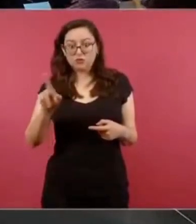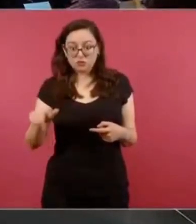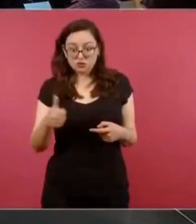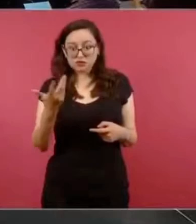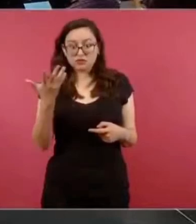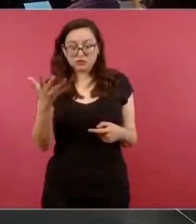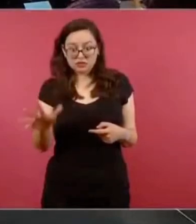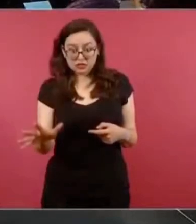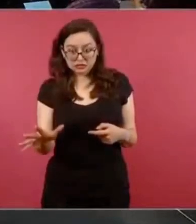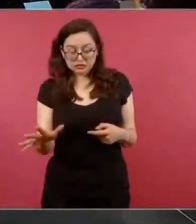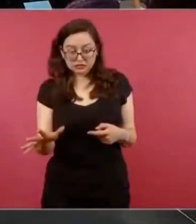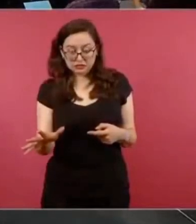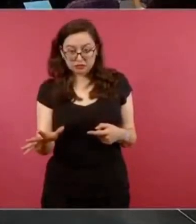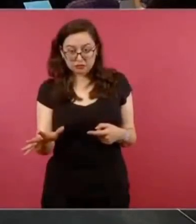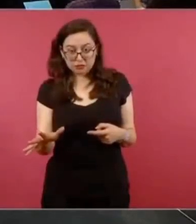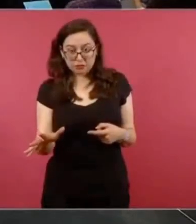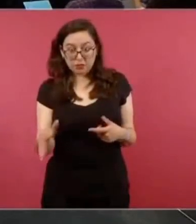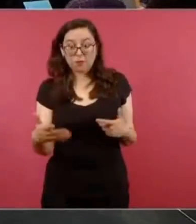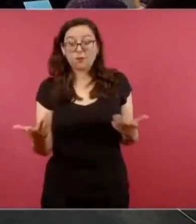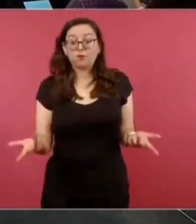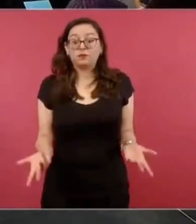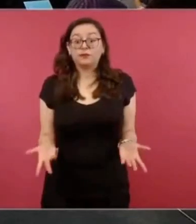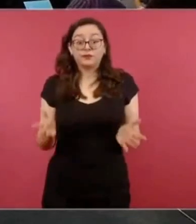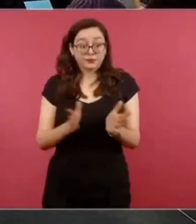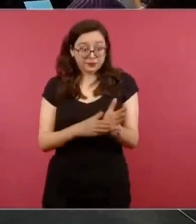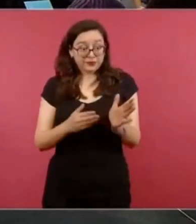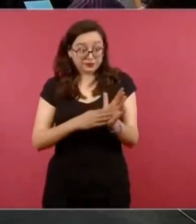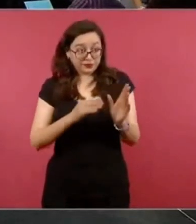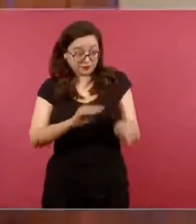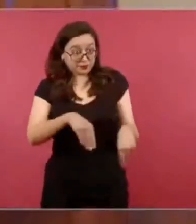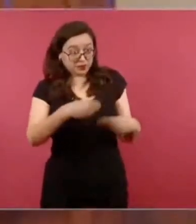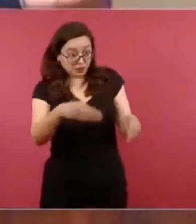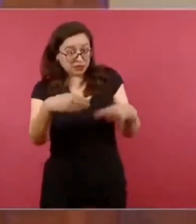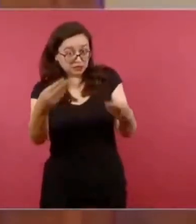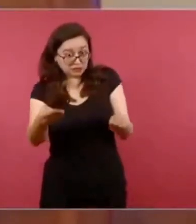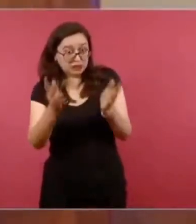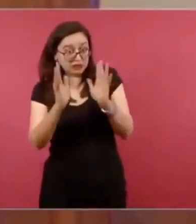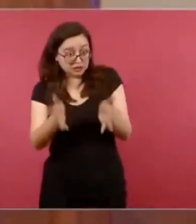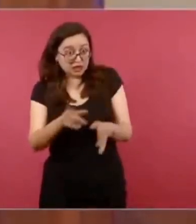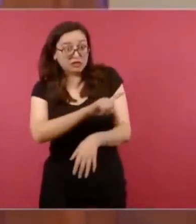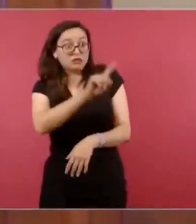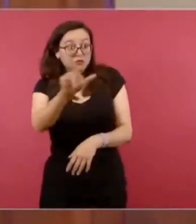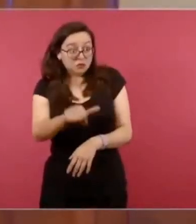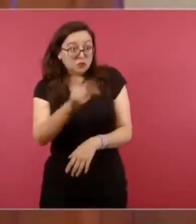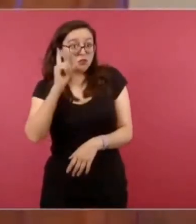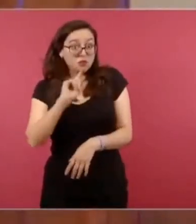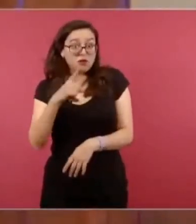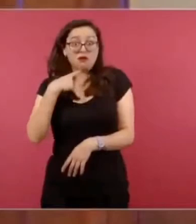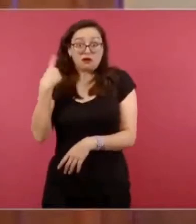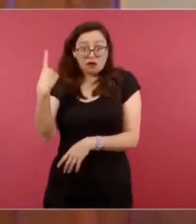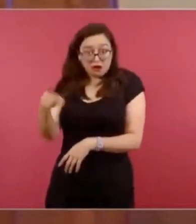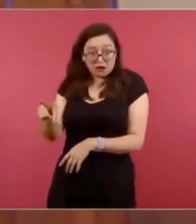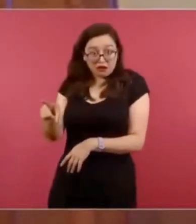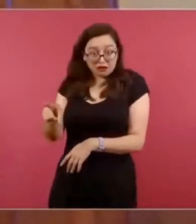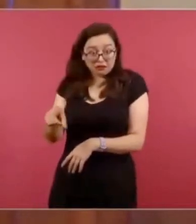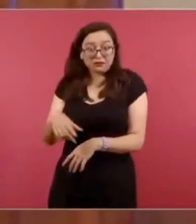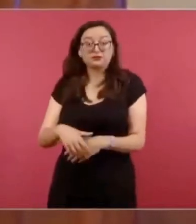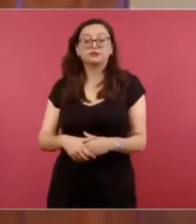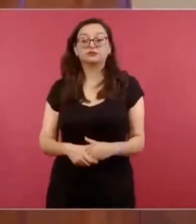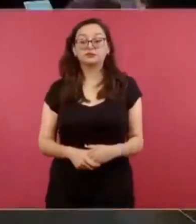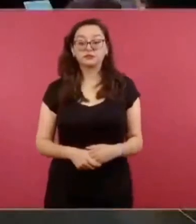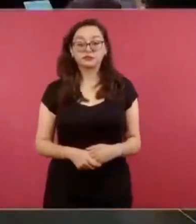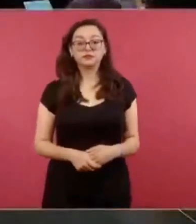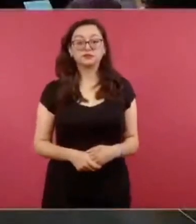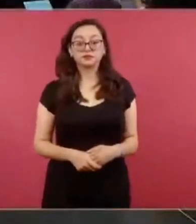habían entregado. Sí, ya. Pero de todas maneras se quejó. Sí, como si no hubiera ocurrido la acreditación. ¿Mintió en su